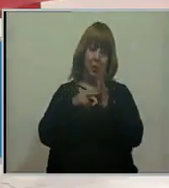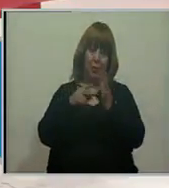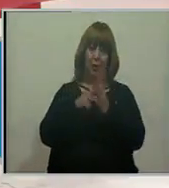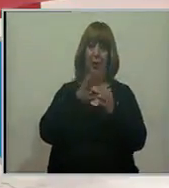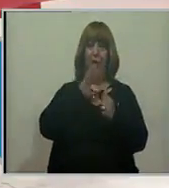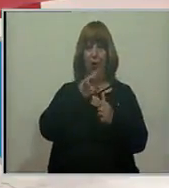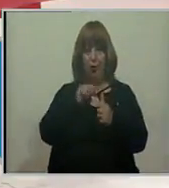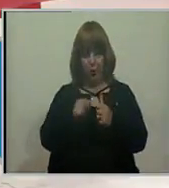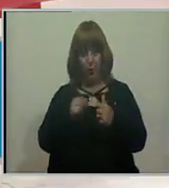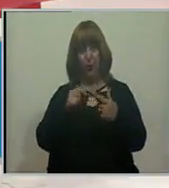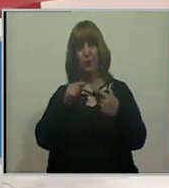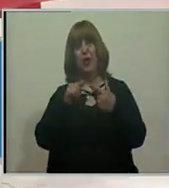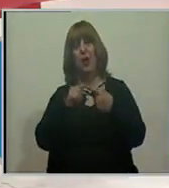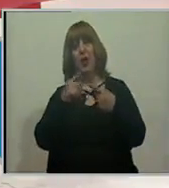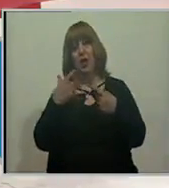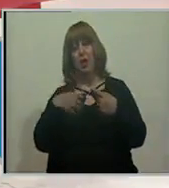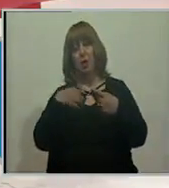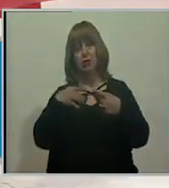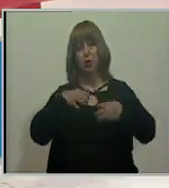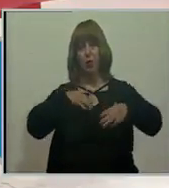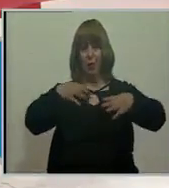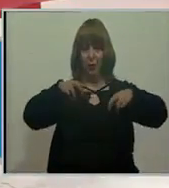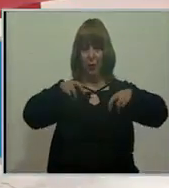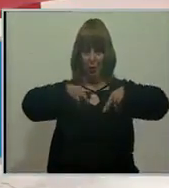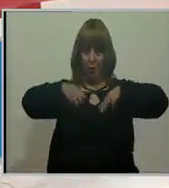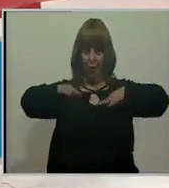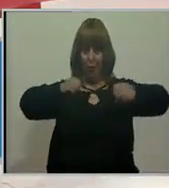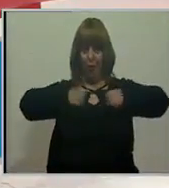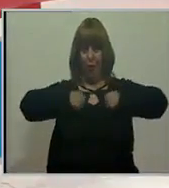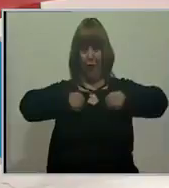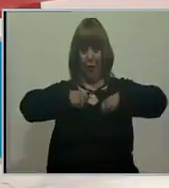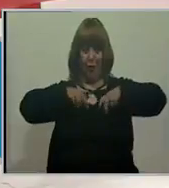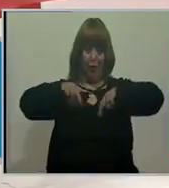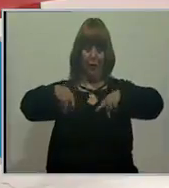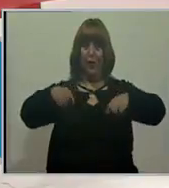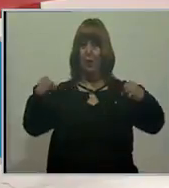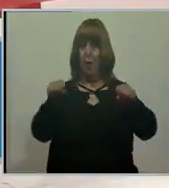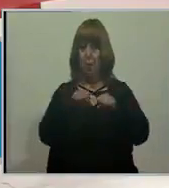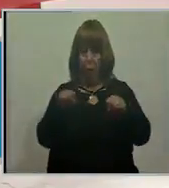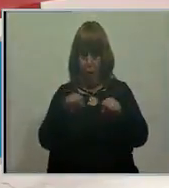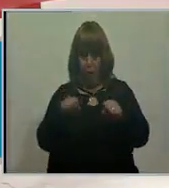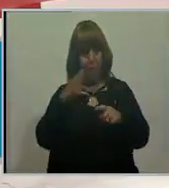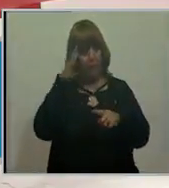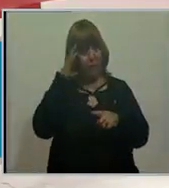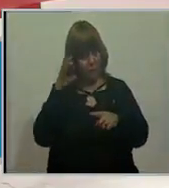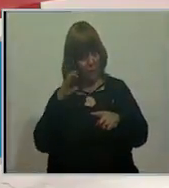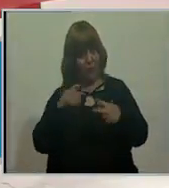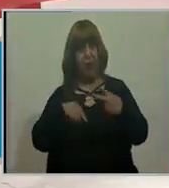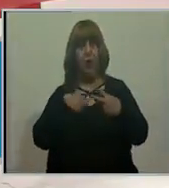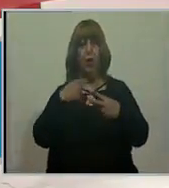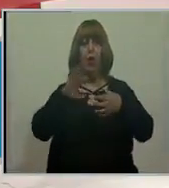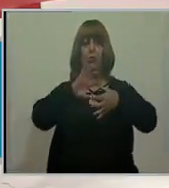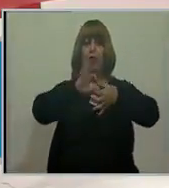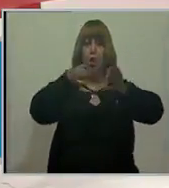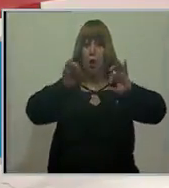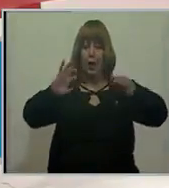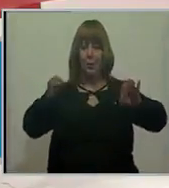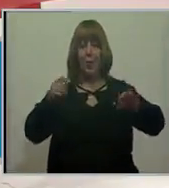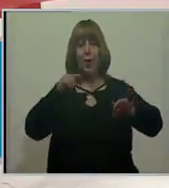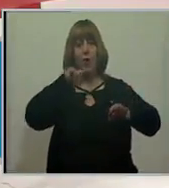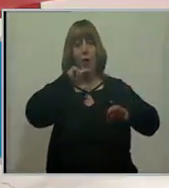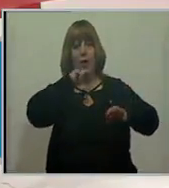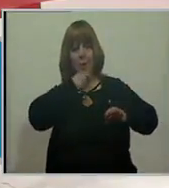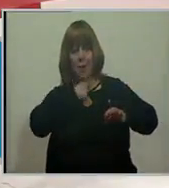84. No te olvides de lo que hablábamos. Hemos venido repasando un poco la historia de los mundiales, siempre ligados a cuestiones políticas. No te olvides de los Juegos Olímpicos en Alemania, cuando...